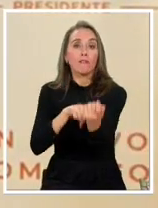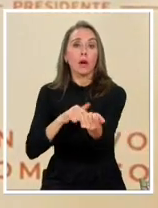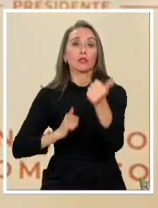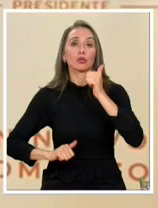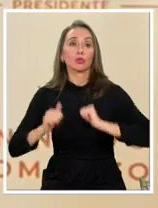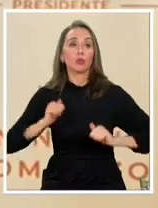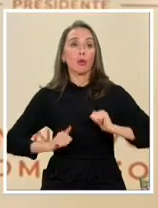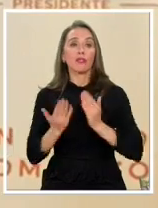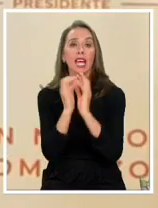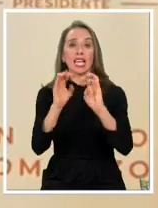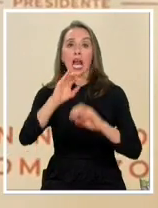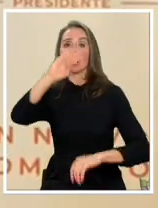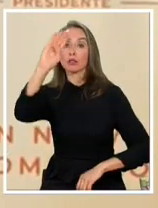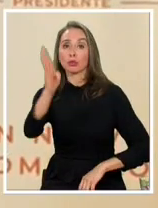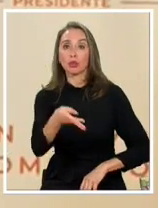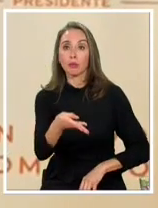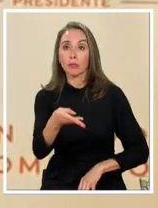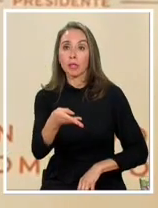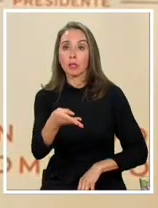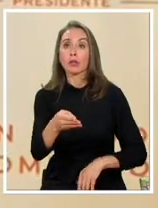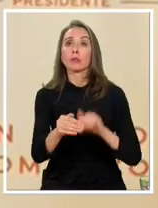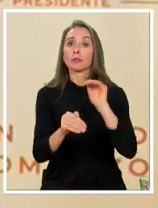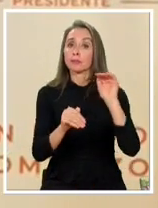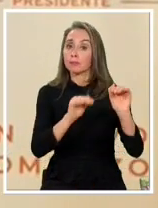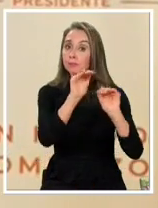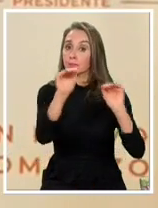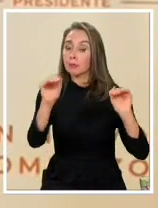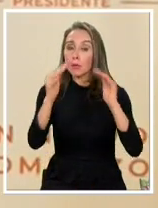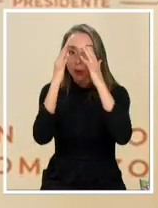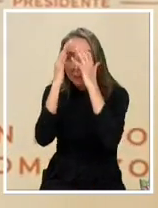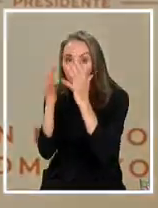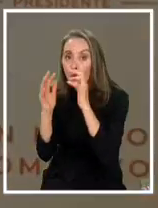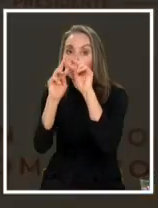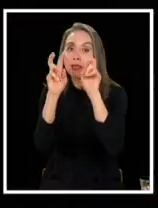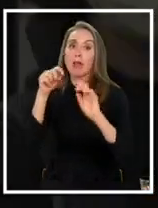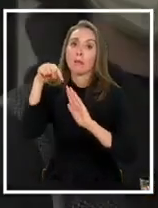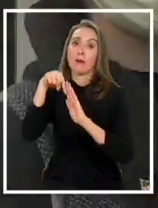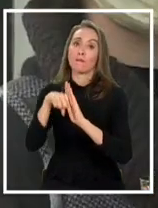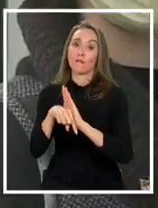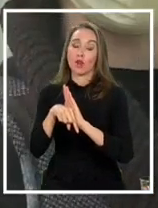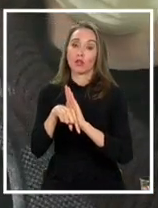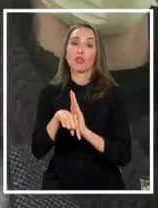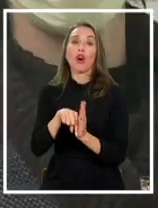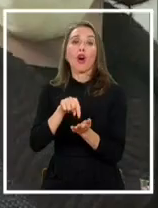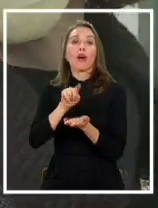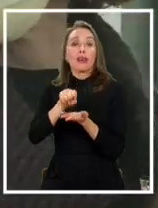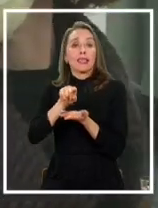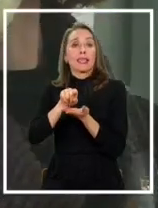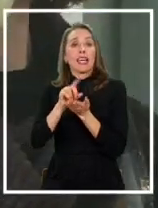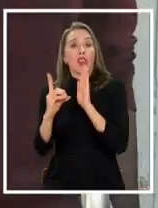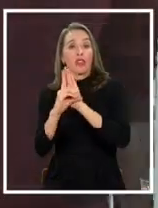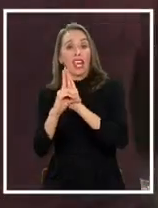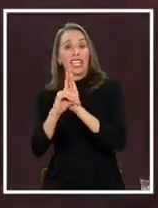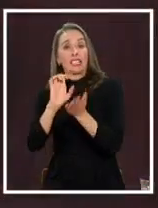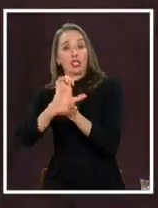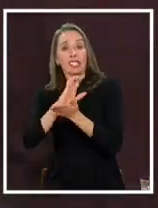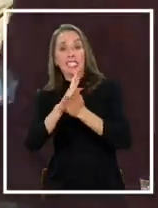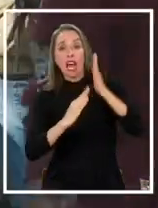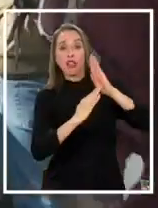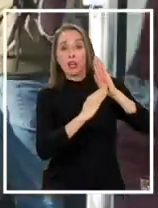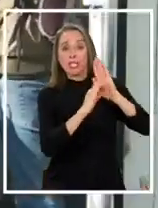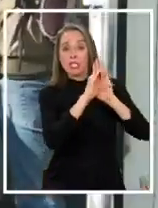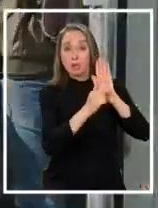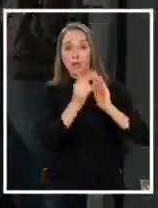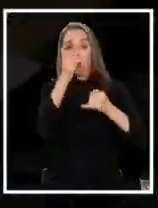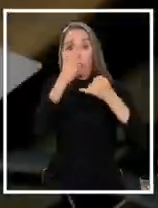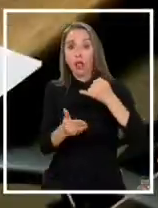sufren por las suspensiones de clases. Hago un llamado a que nos preocupemos de los temas de fondo. El estado de excepción vence el próximo 30 de junio, por